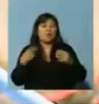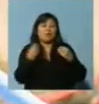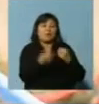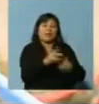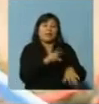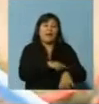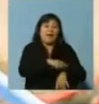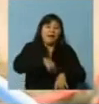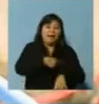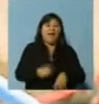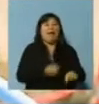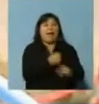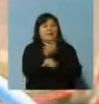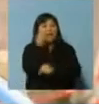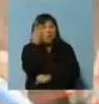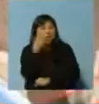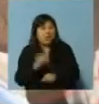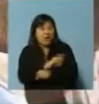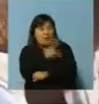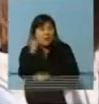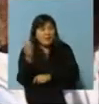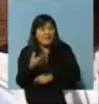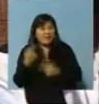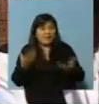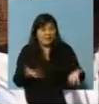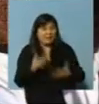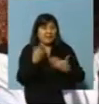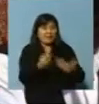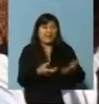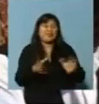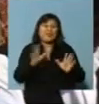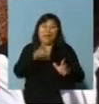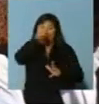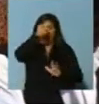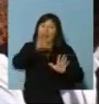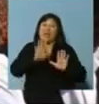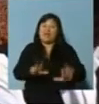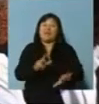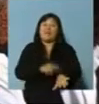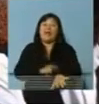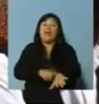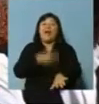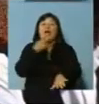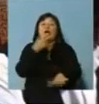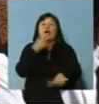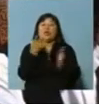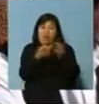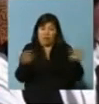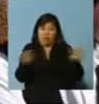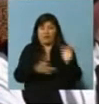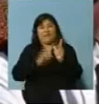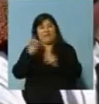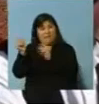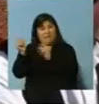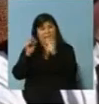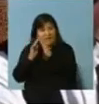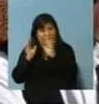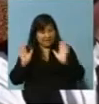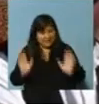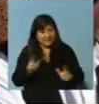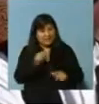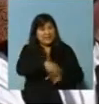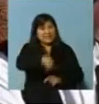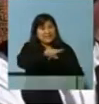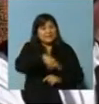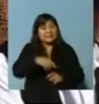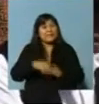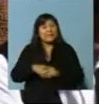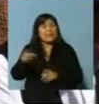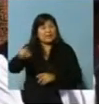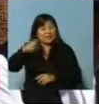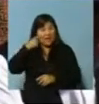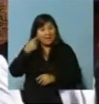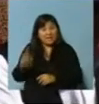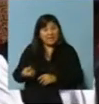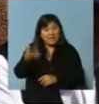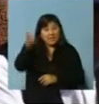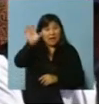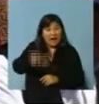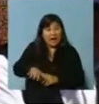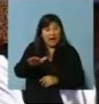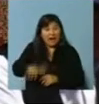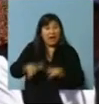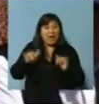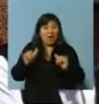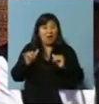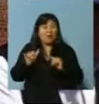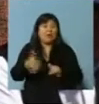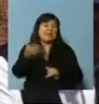ya tiene wifi público, trabajando. Hicimos el acto recién, había un chiquitito ahí de 6 años que estaba con el celular, que él estaba